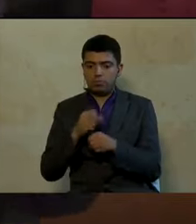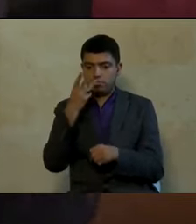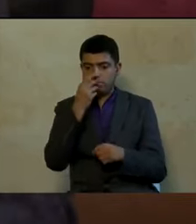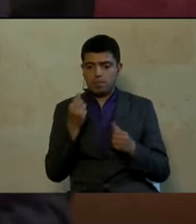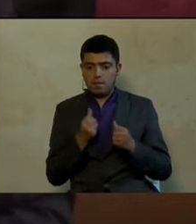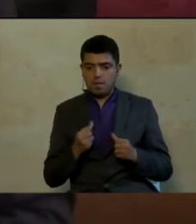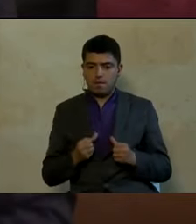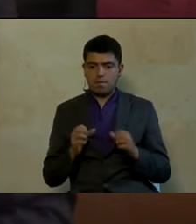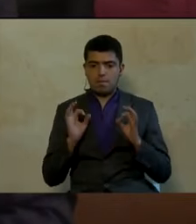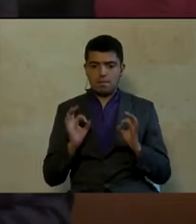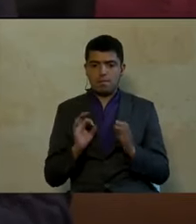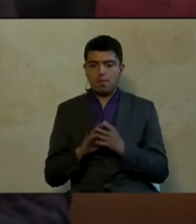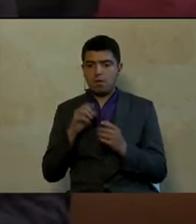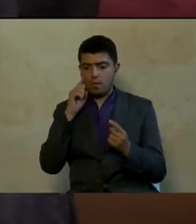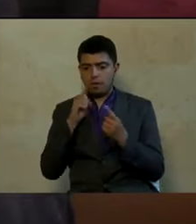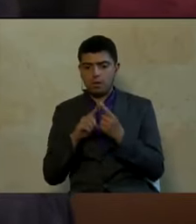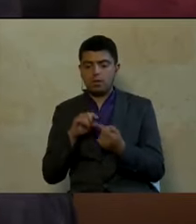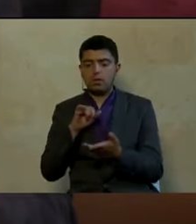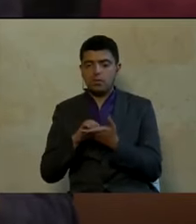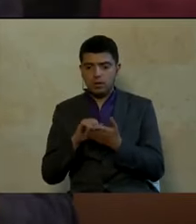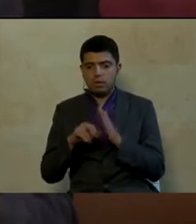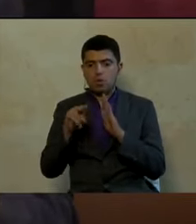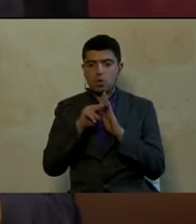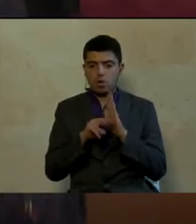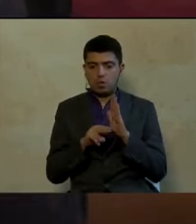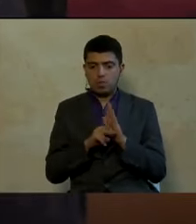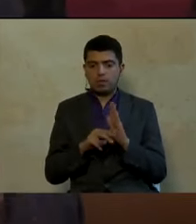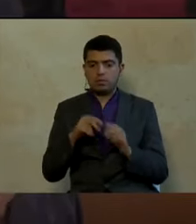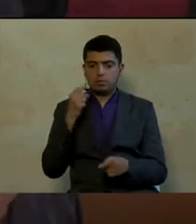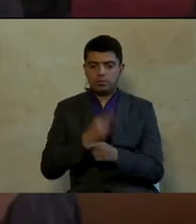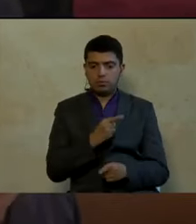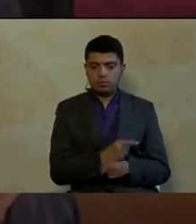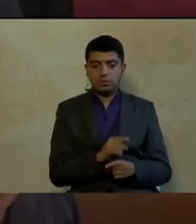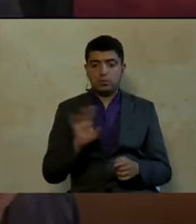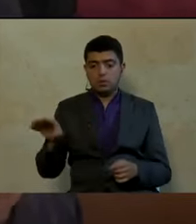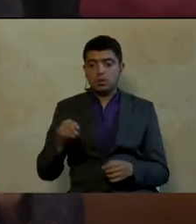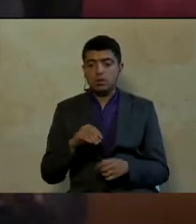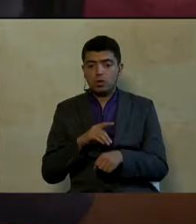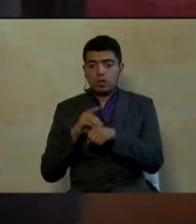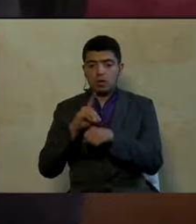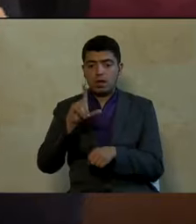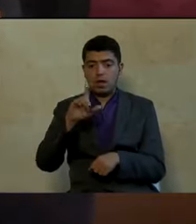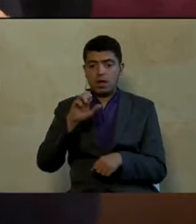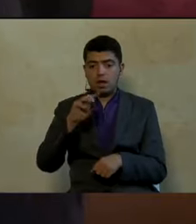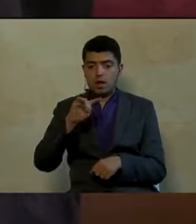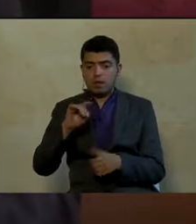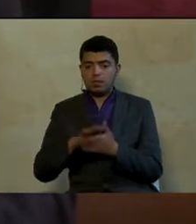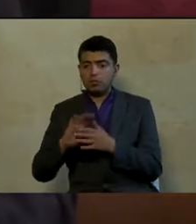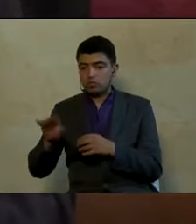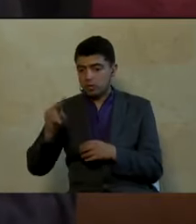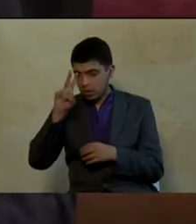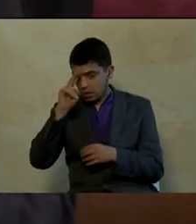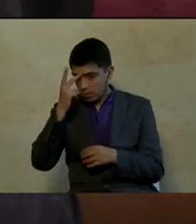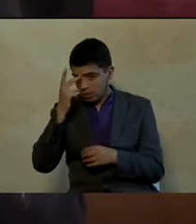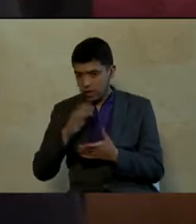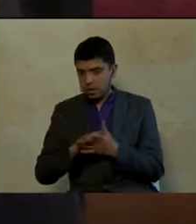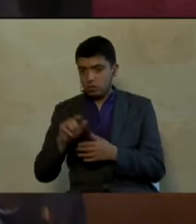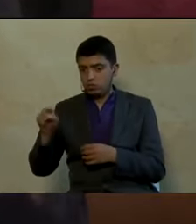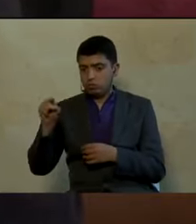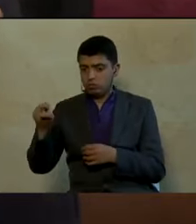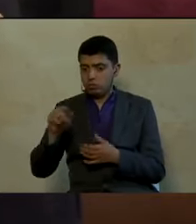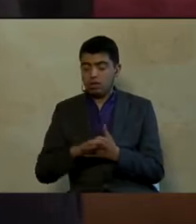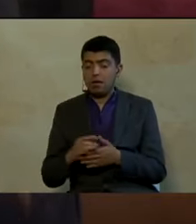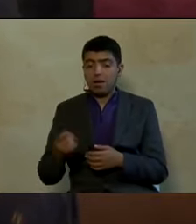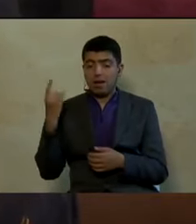cumplan unas normas compañero Lemus de corazón se lo digo está equivocado esto no privilegia ninguna